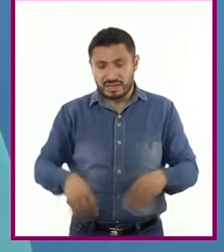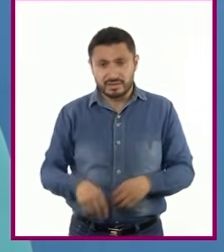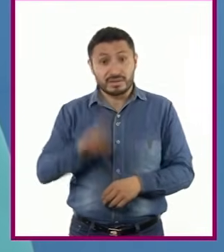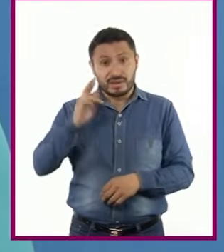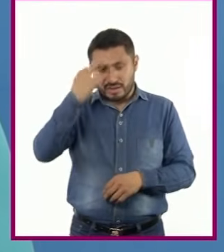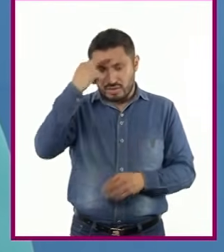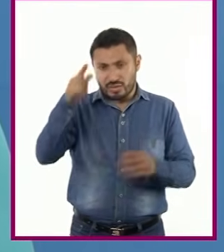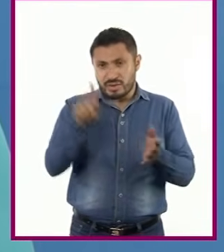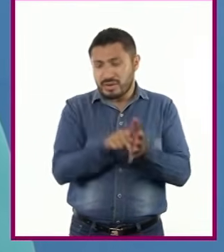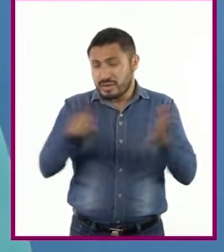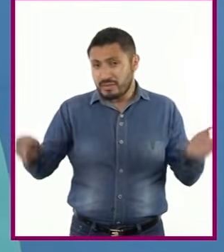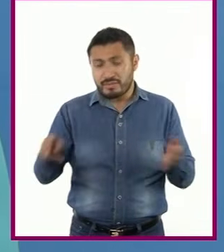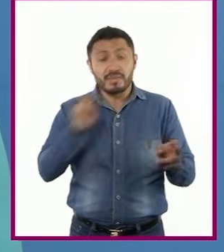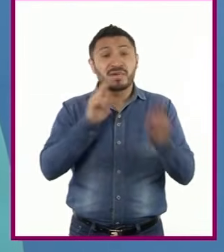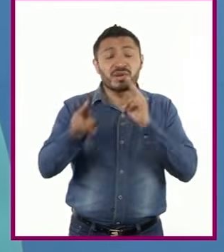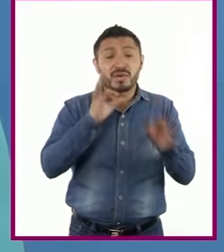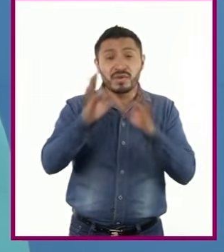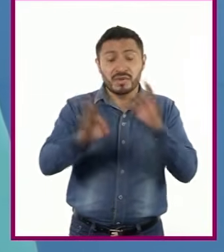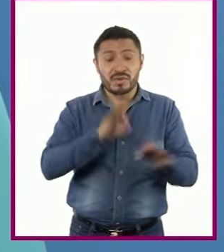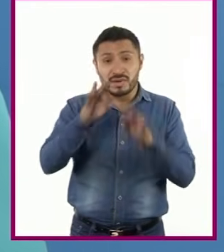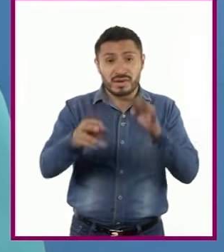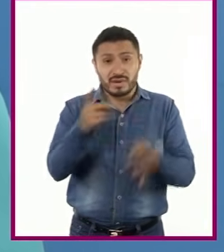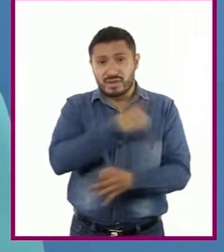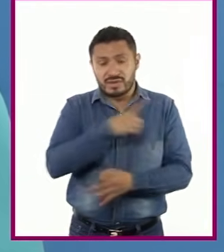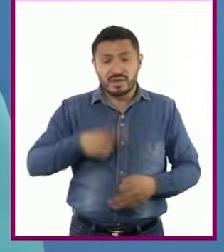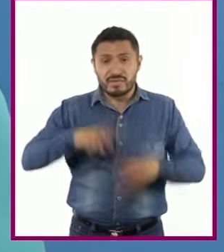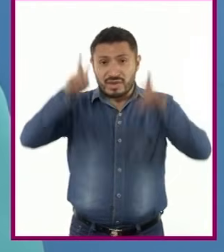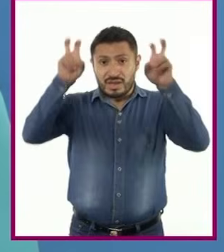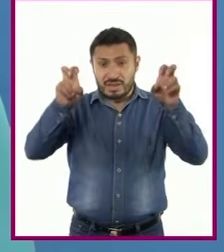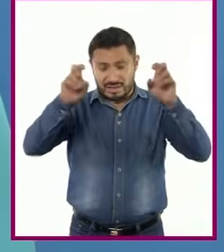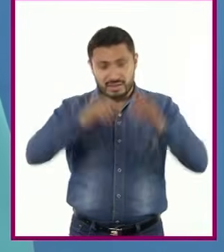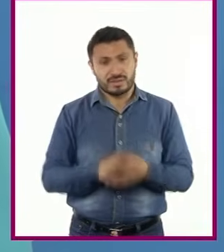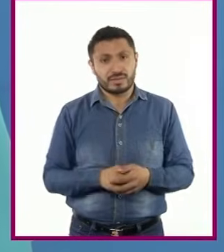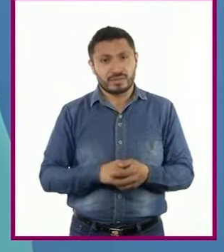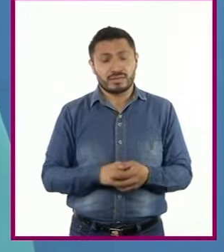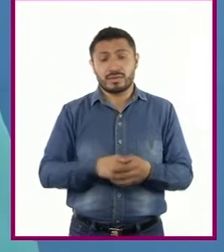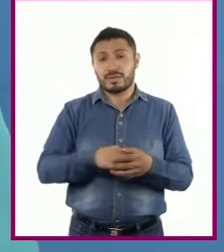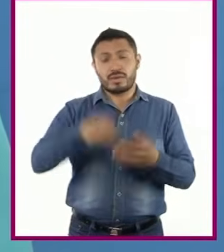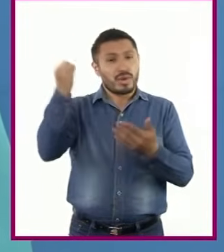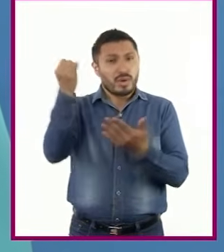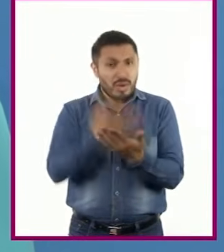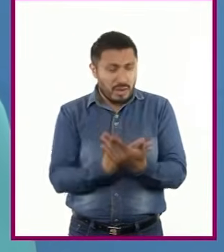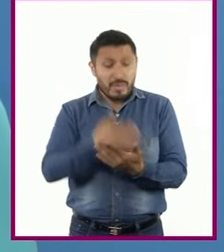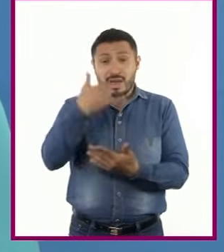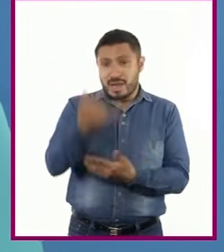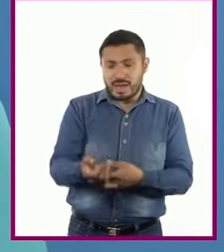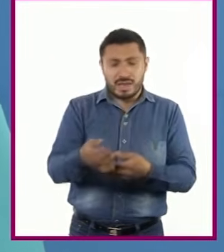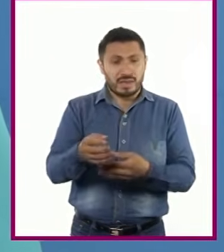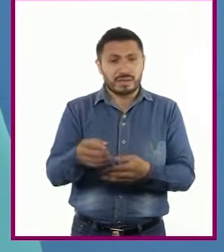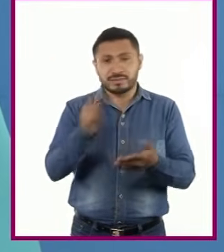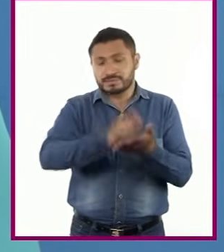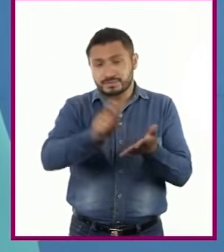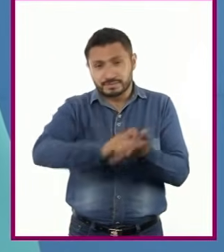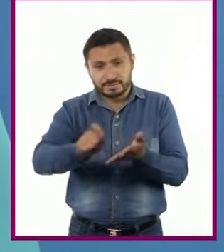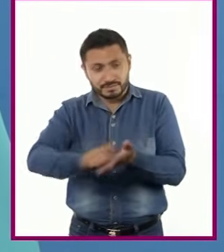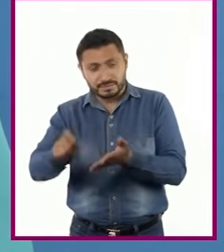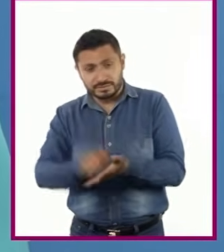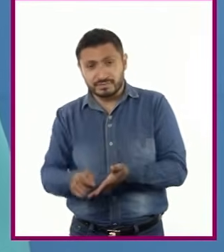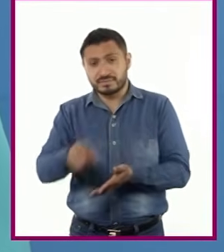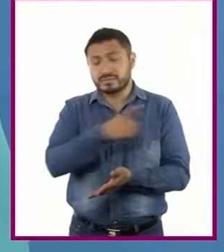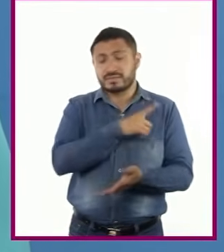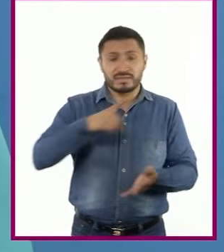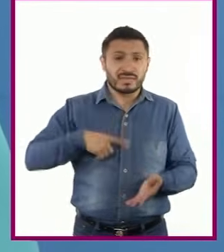periodística debe contener un título o encabezado, imágenes y en el cuerpo de la noticia se